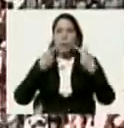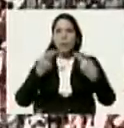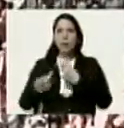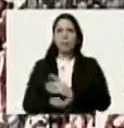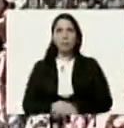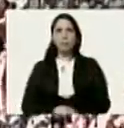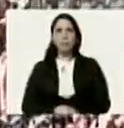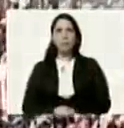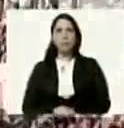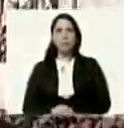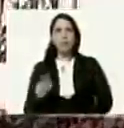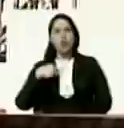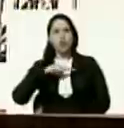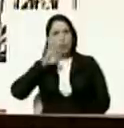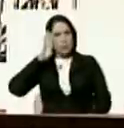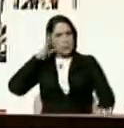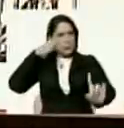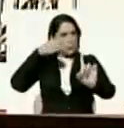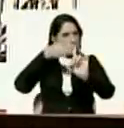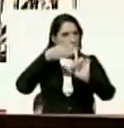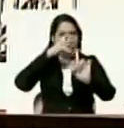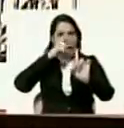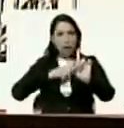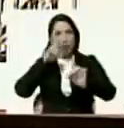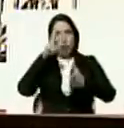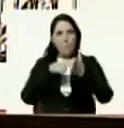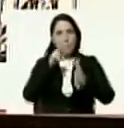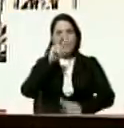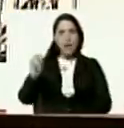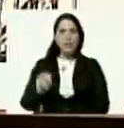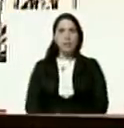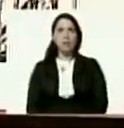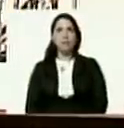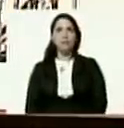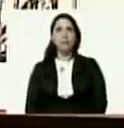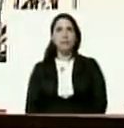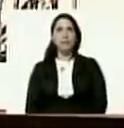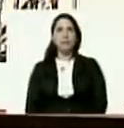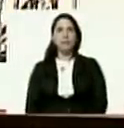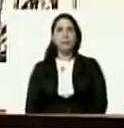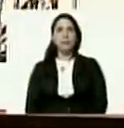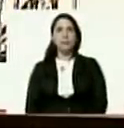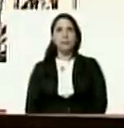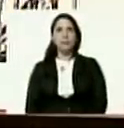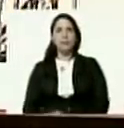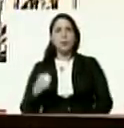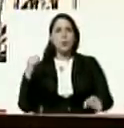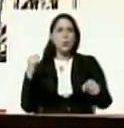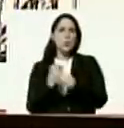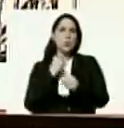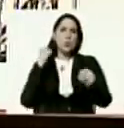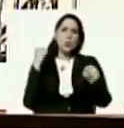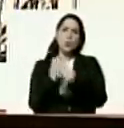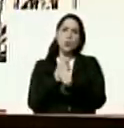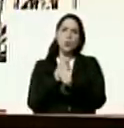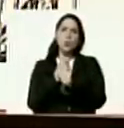y nos concentremos en este año 2020 en el trabajo